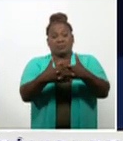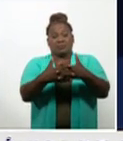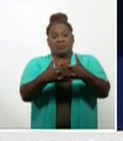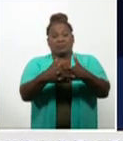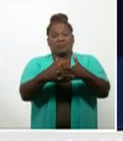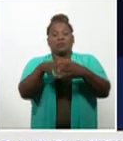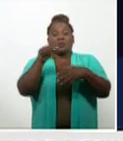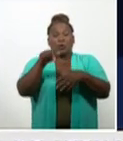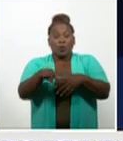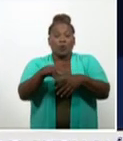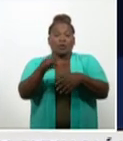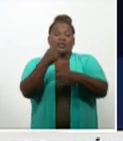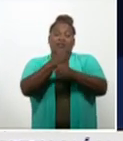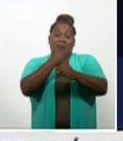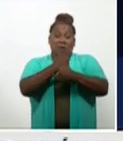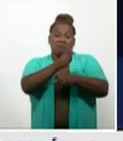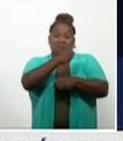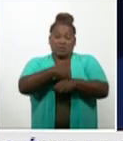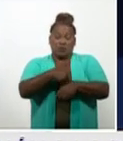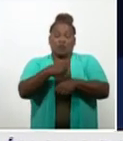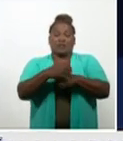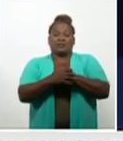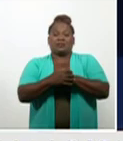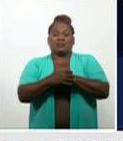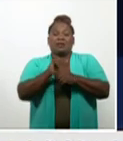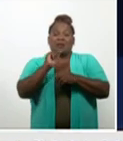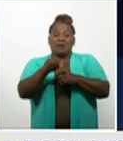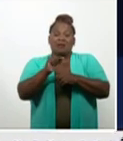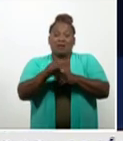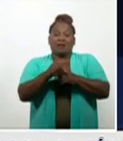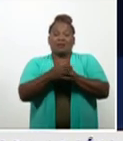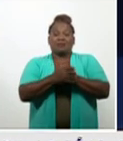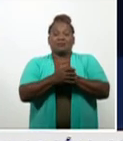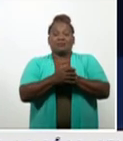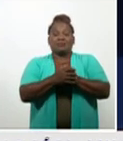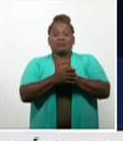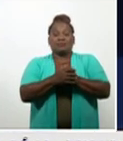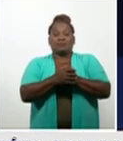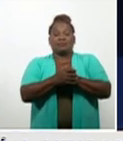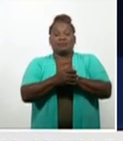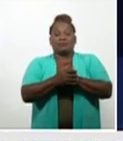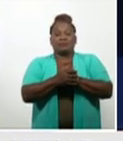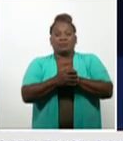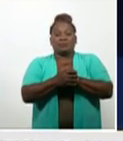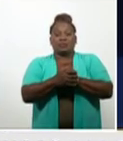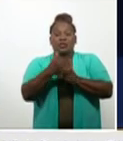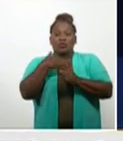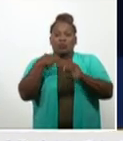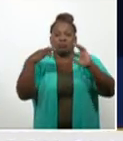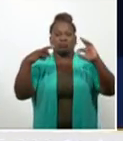de trabajo, que es donde tenemos fundamentalmente. Y que yo reitero,